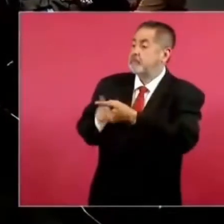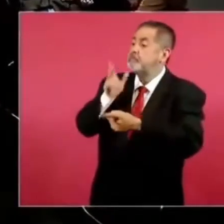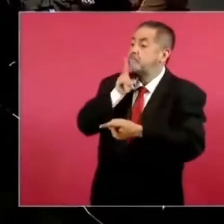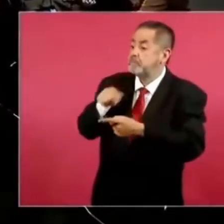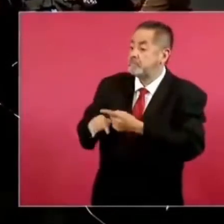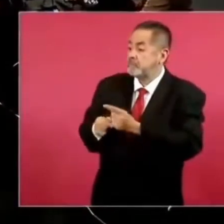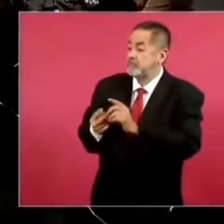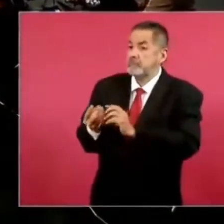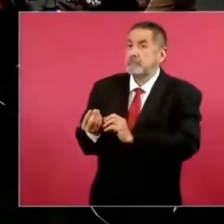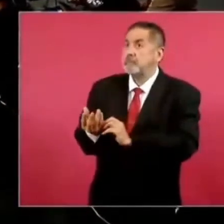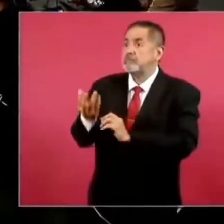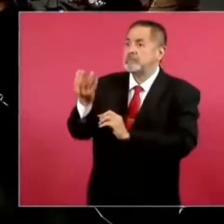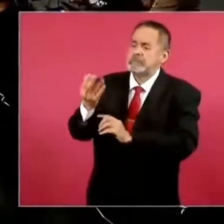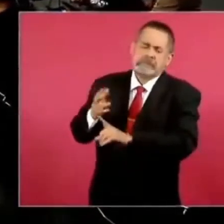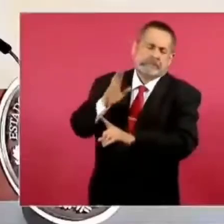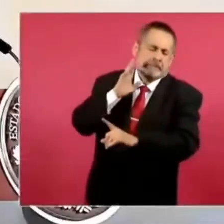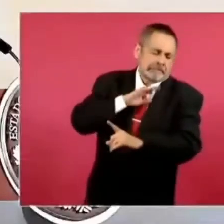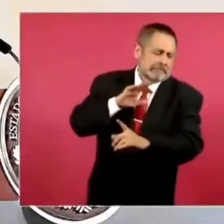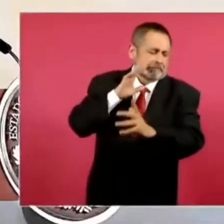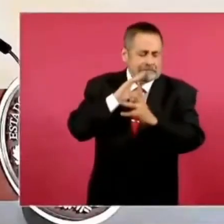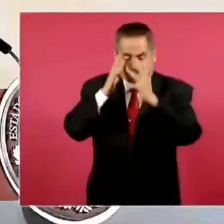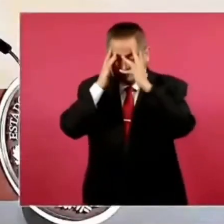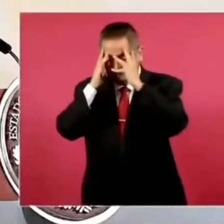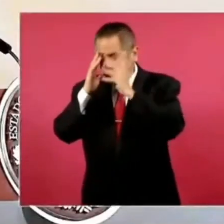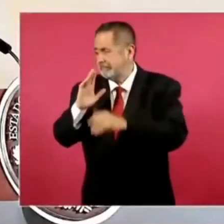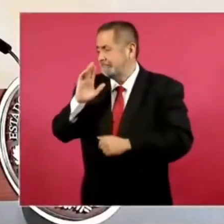utilizando petróleo?